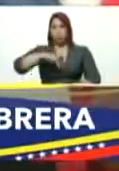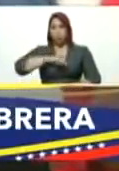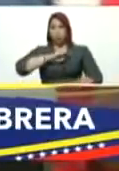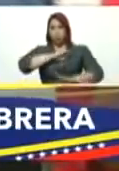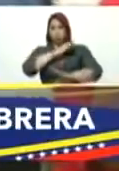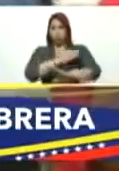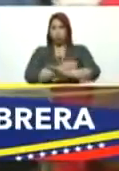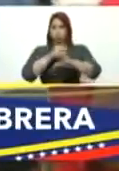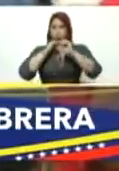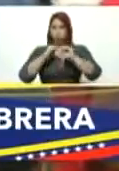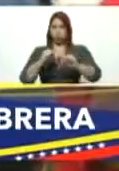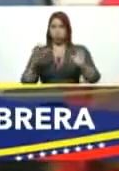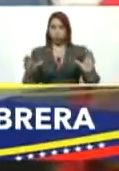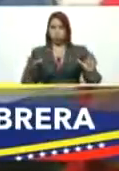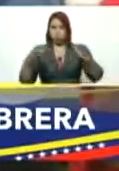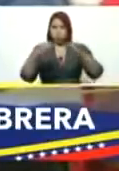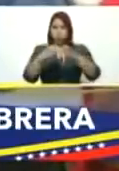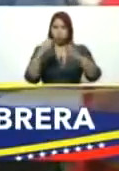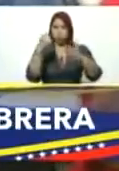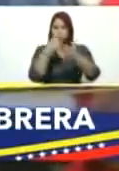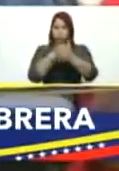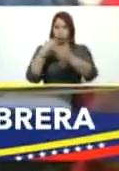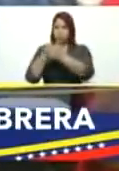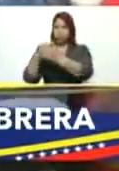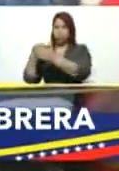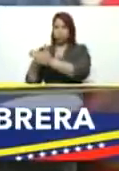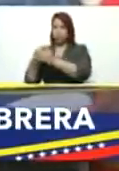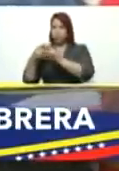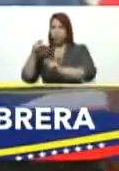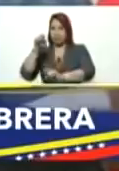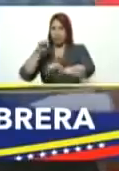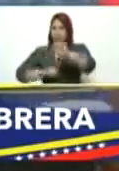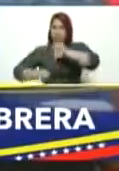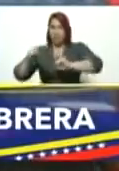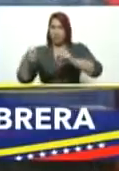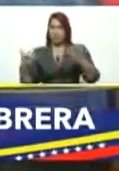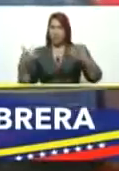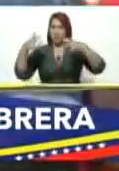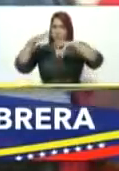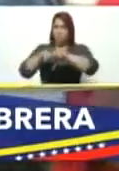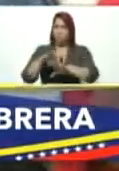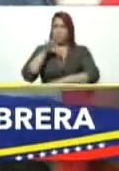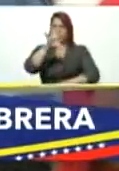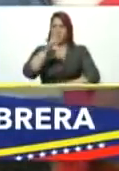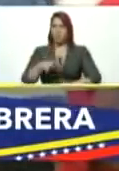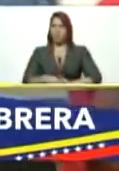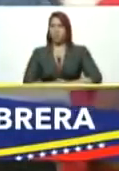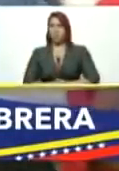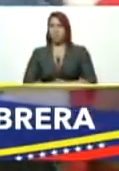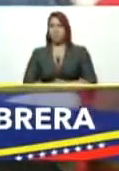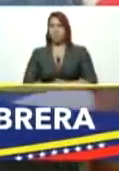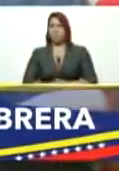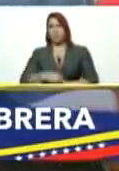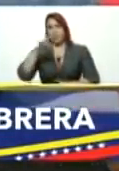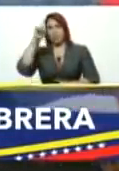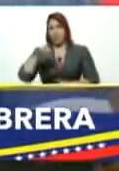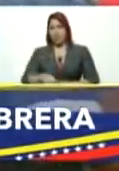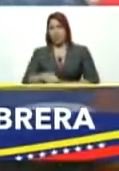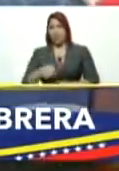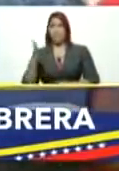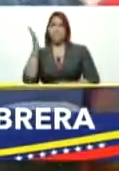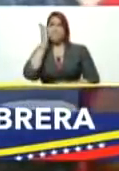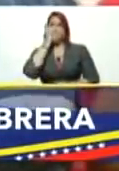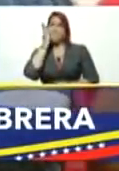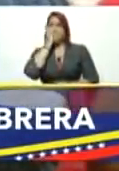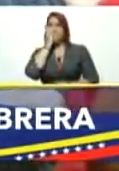como cuerpos combatientes para la defensa integral de la nación también como madre mujer